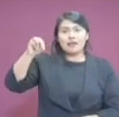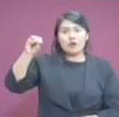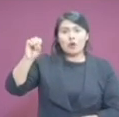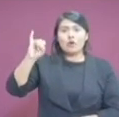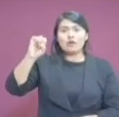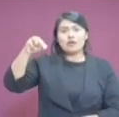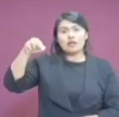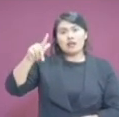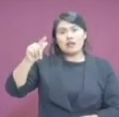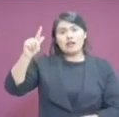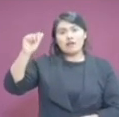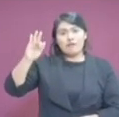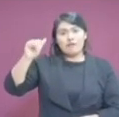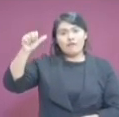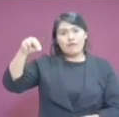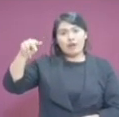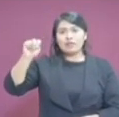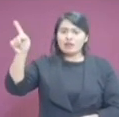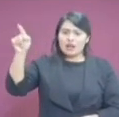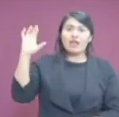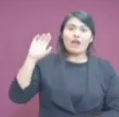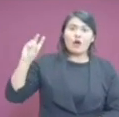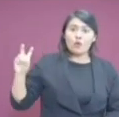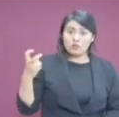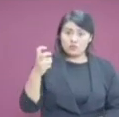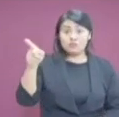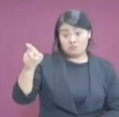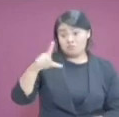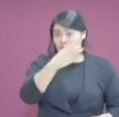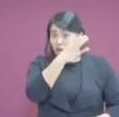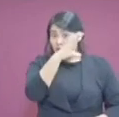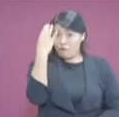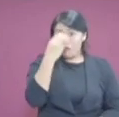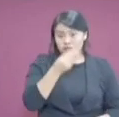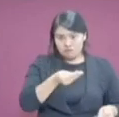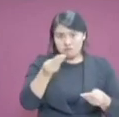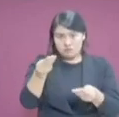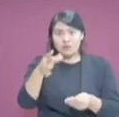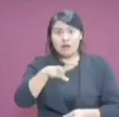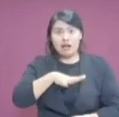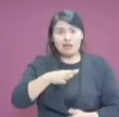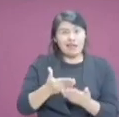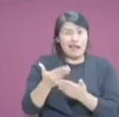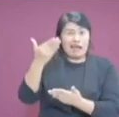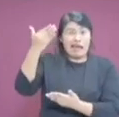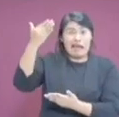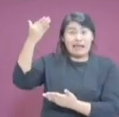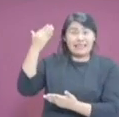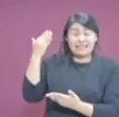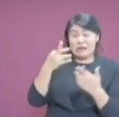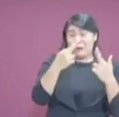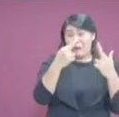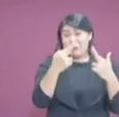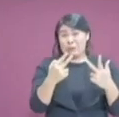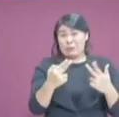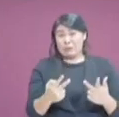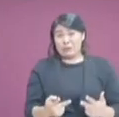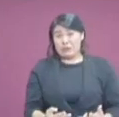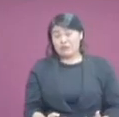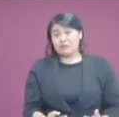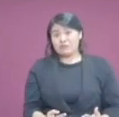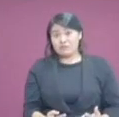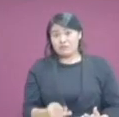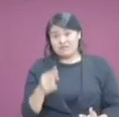Coatzacoalcos. Existen evidencias fotográficas de cómo lo habían dejado, las ruinas que eran, que ni